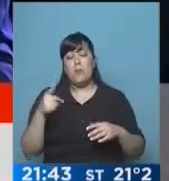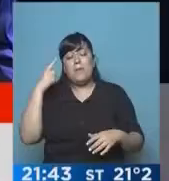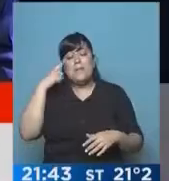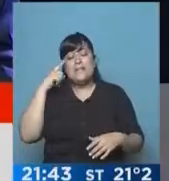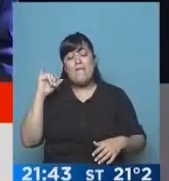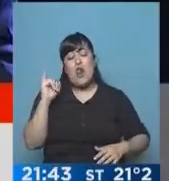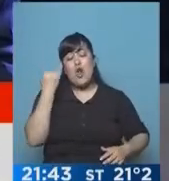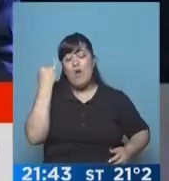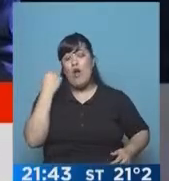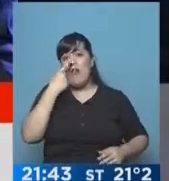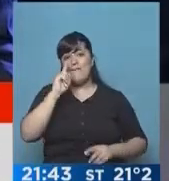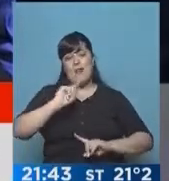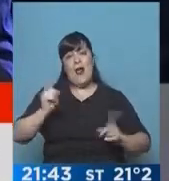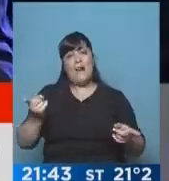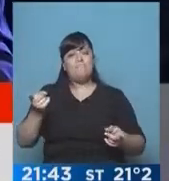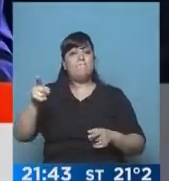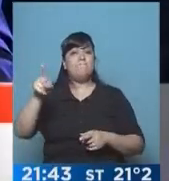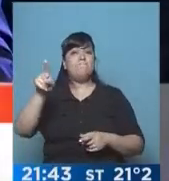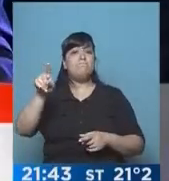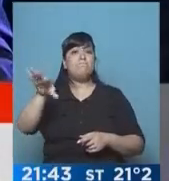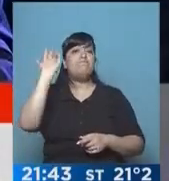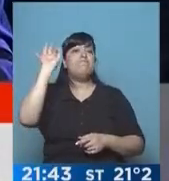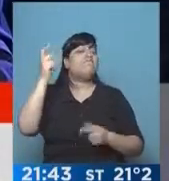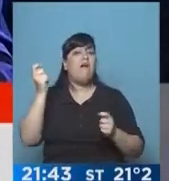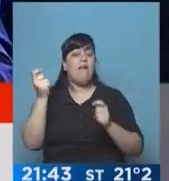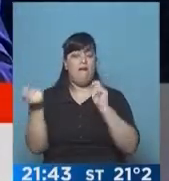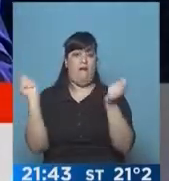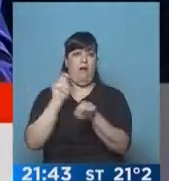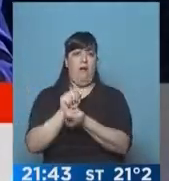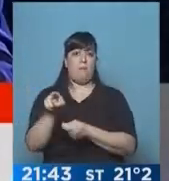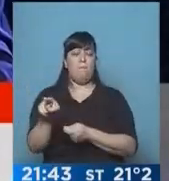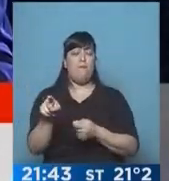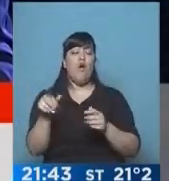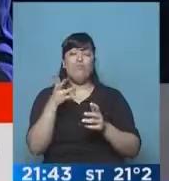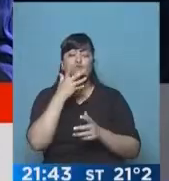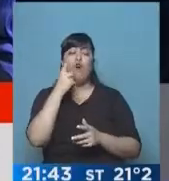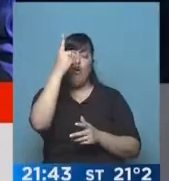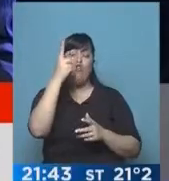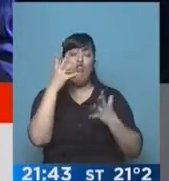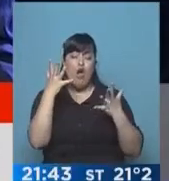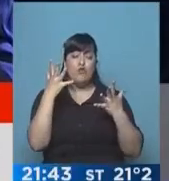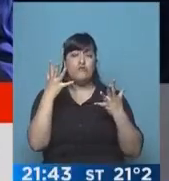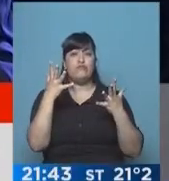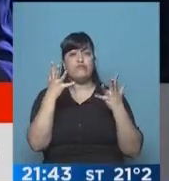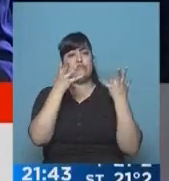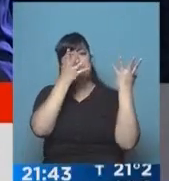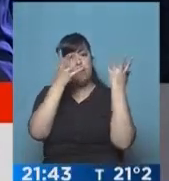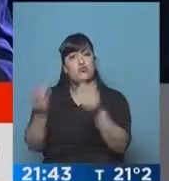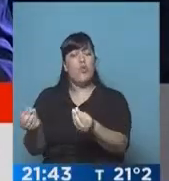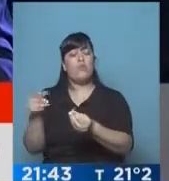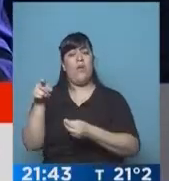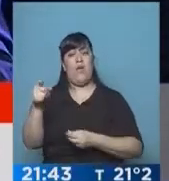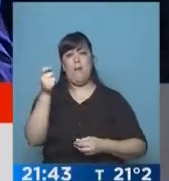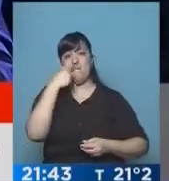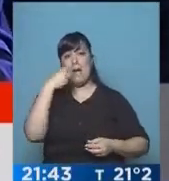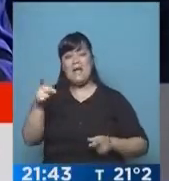Se optó por un cambio. Dios quiera e ilumine al ingeniero Macri para que